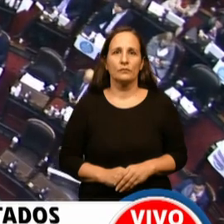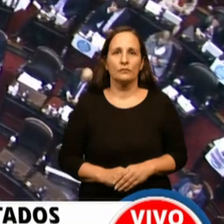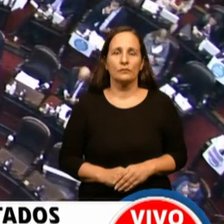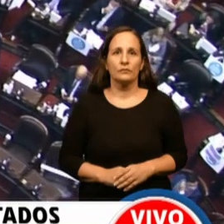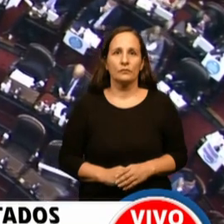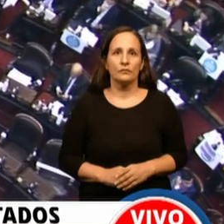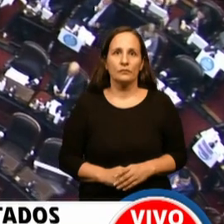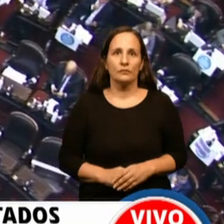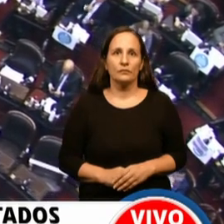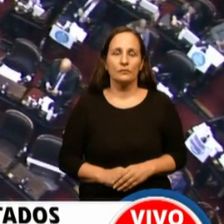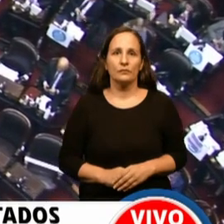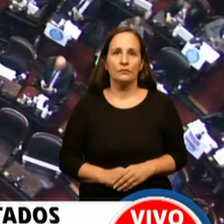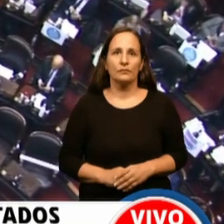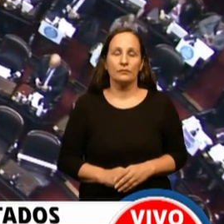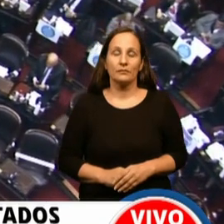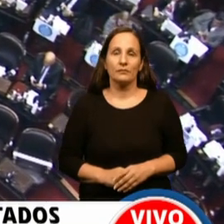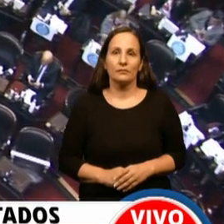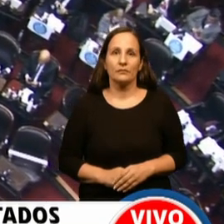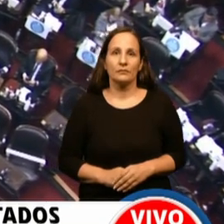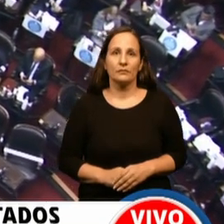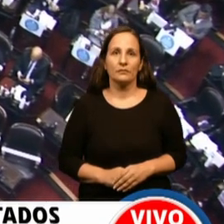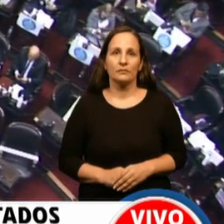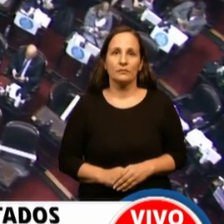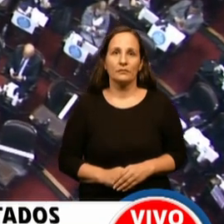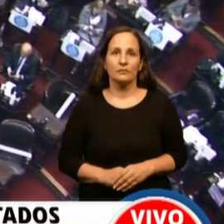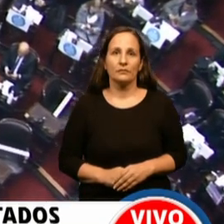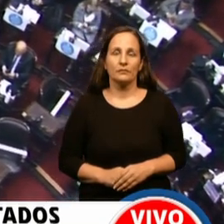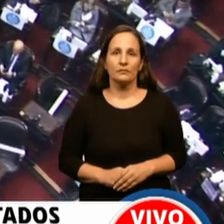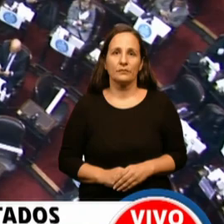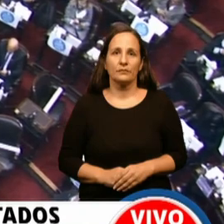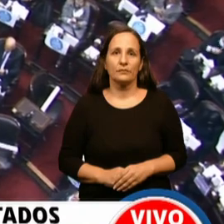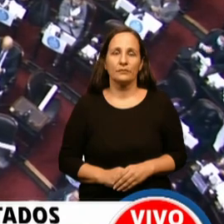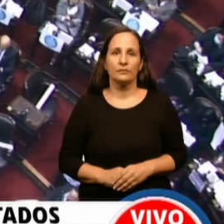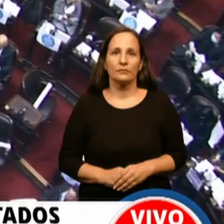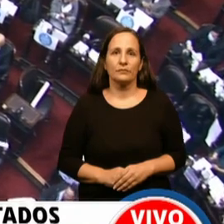el artículo de estaciones nominal y él también